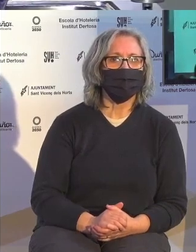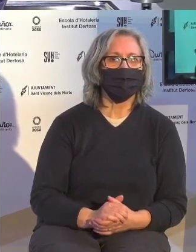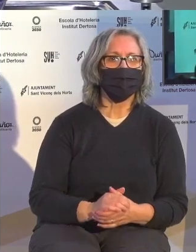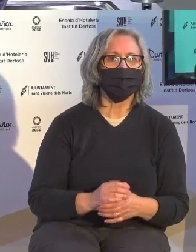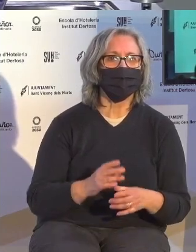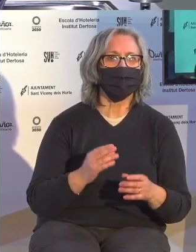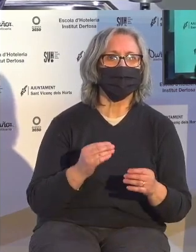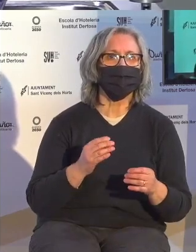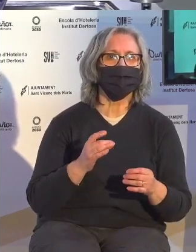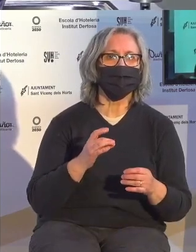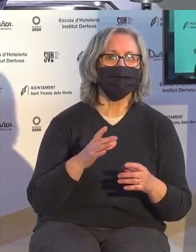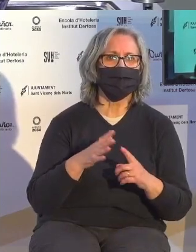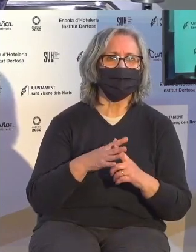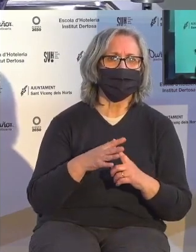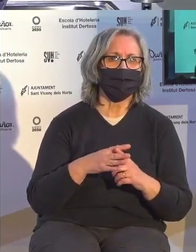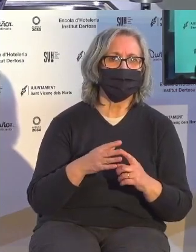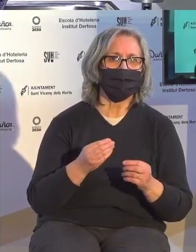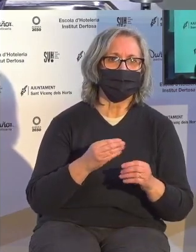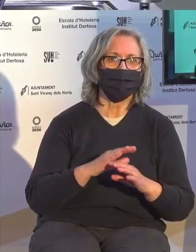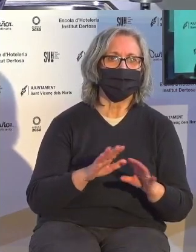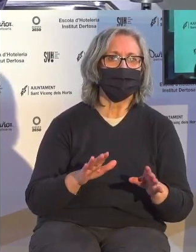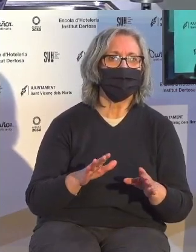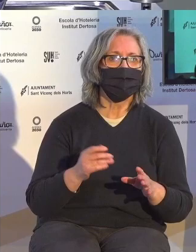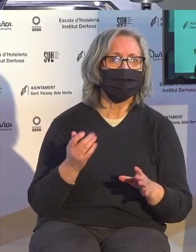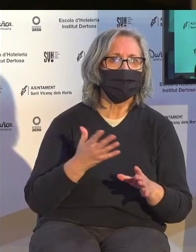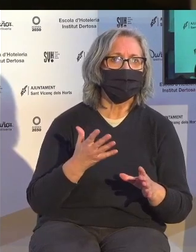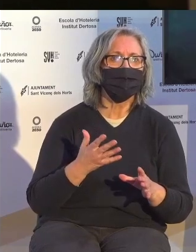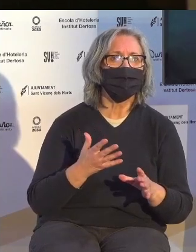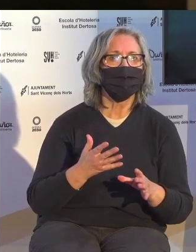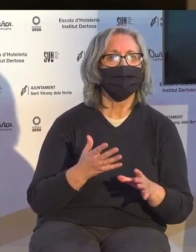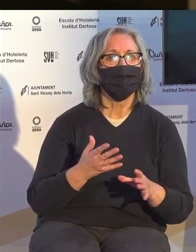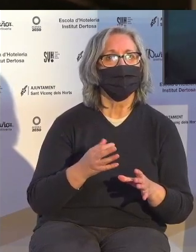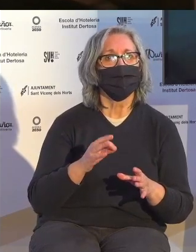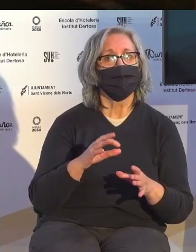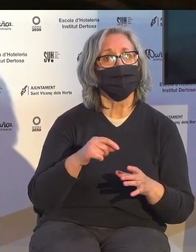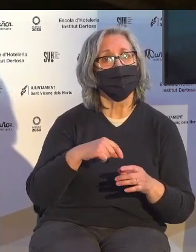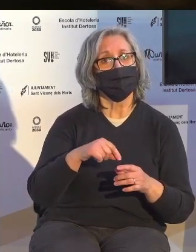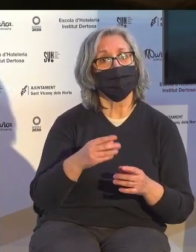esto y un poquito de la consumida